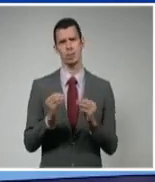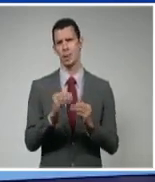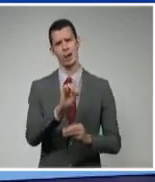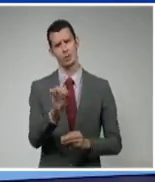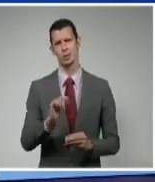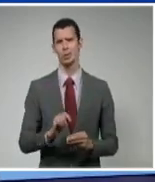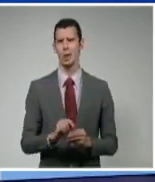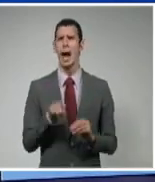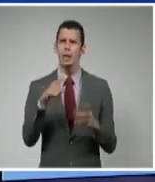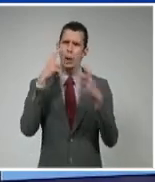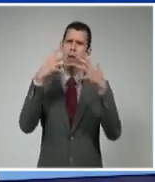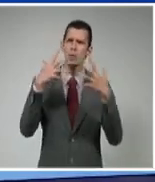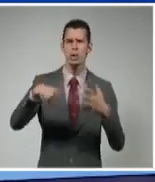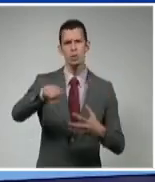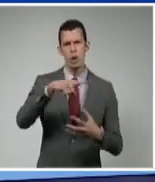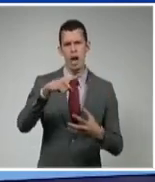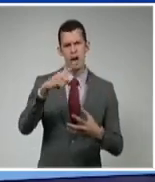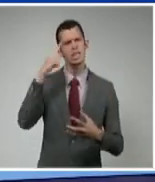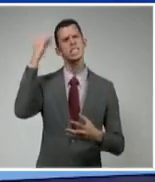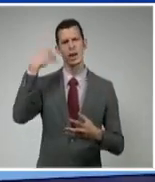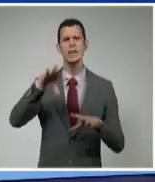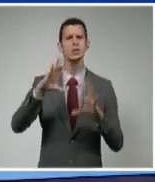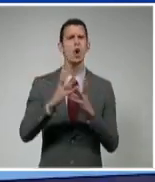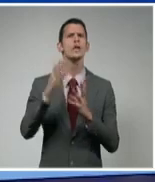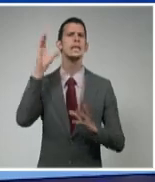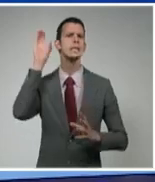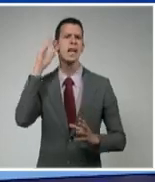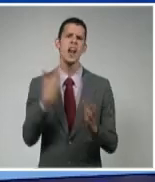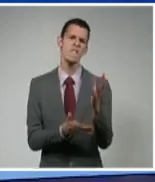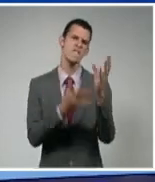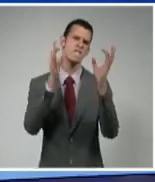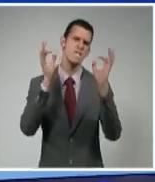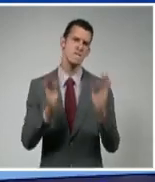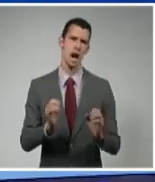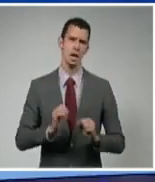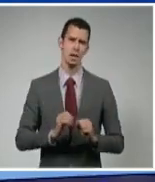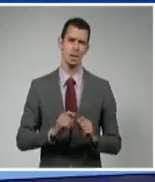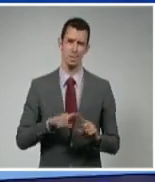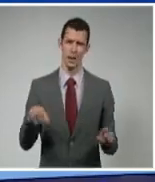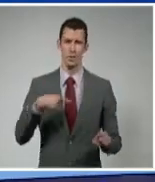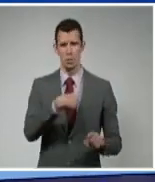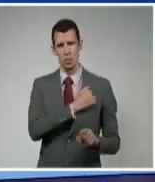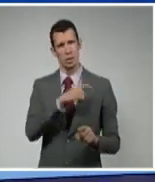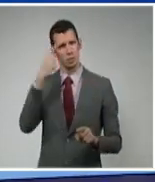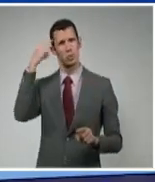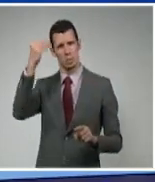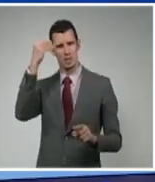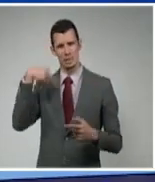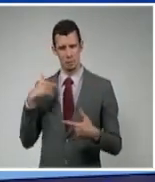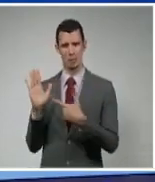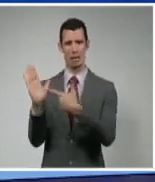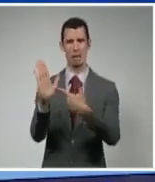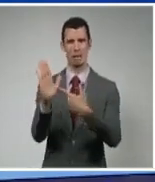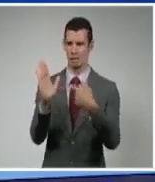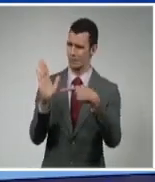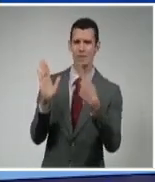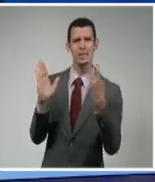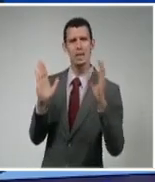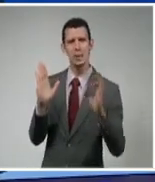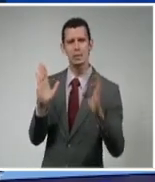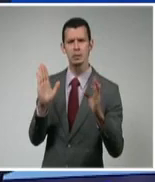que resulta informar al pueblo de que existen seres capaces de actos así. Yo no creo realmente que haya que dedicar mucho tiempo más a quien